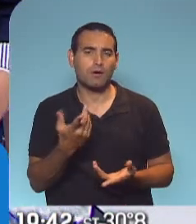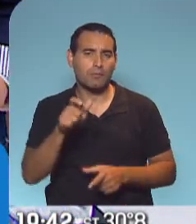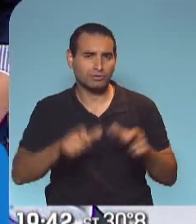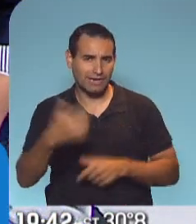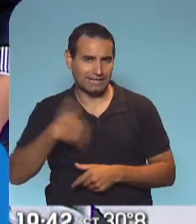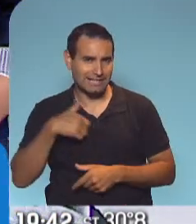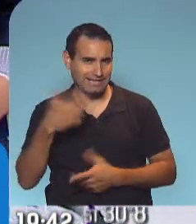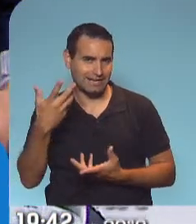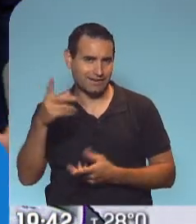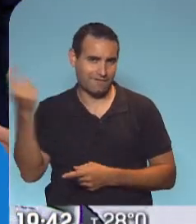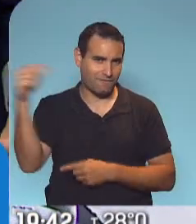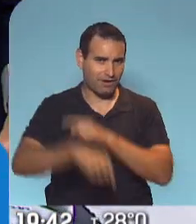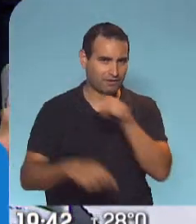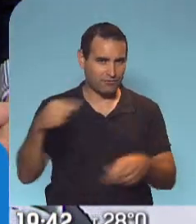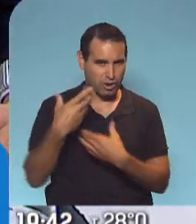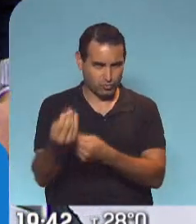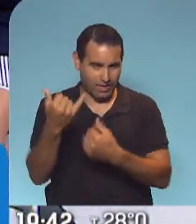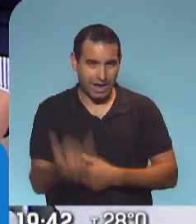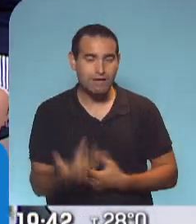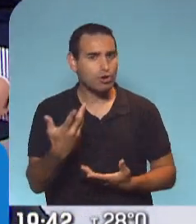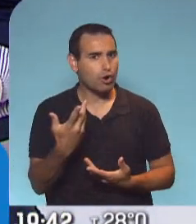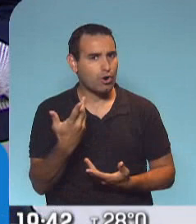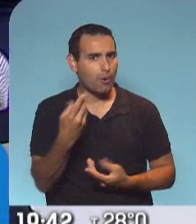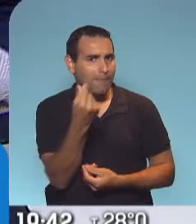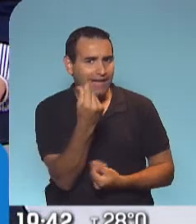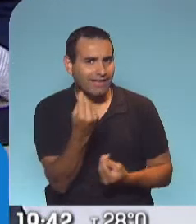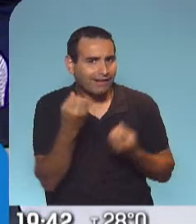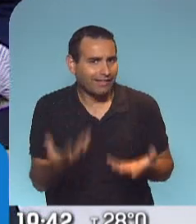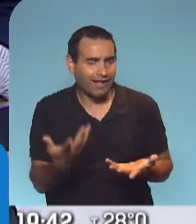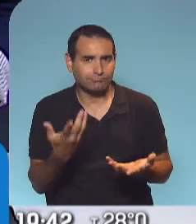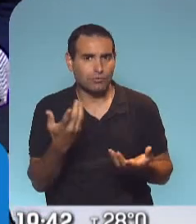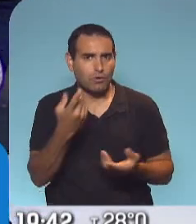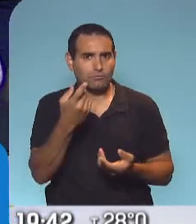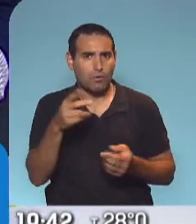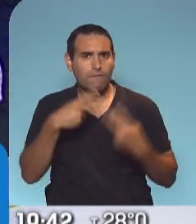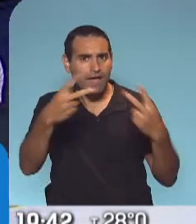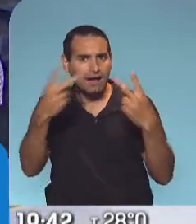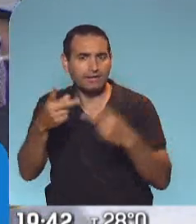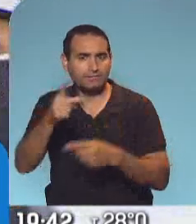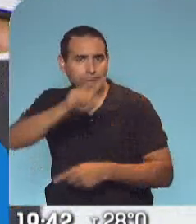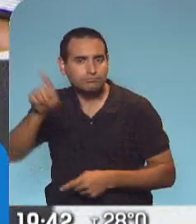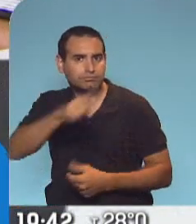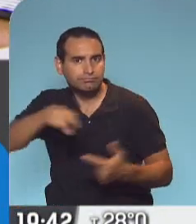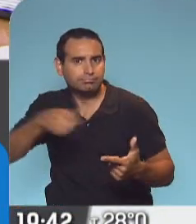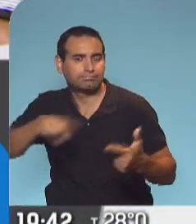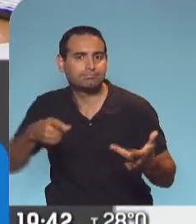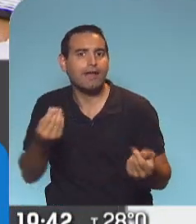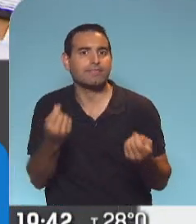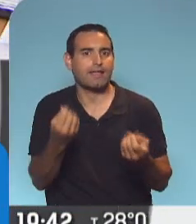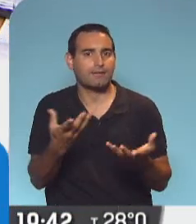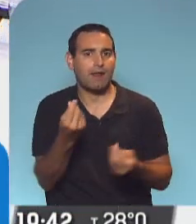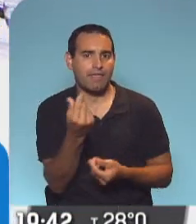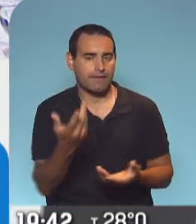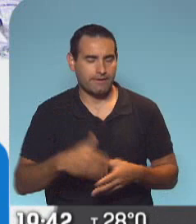que regresan desde allí, pero ¿cuál es el impacto económico que va a tener toda esta suspensión de vuelos para la línea de bandera?